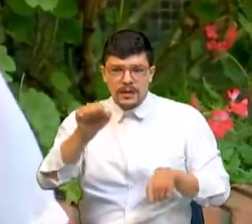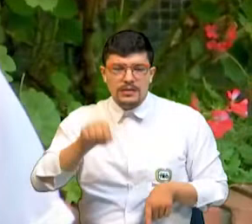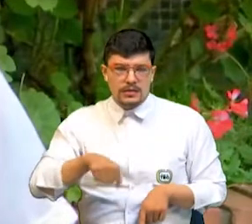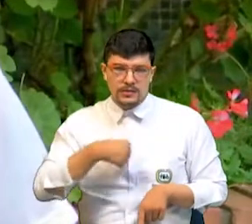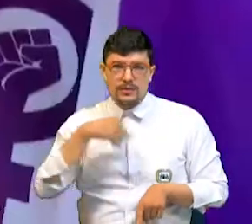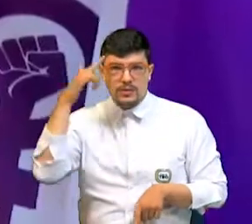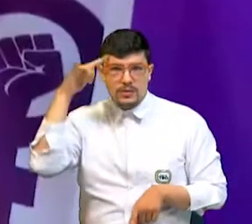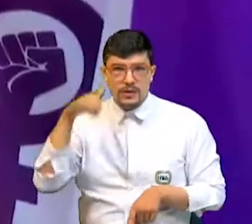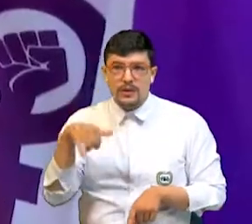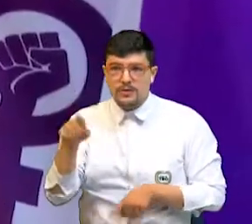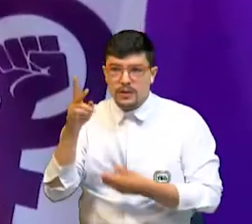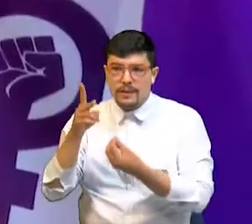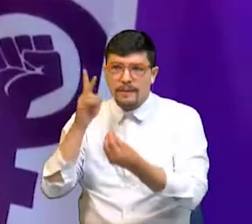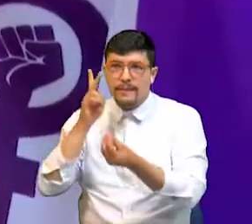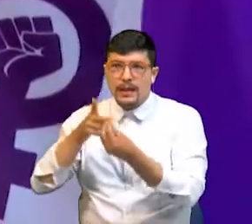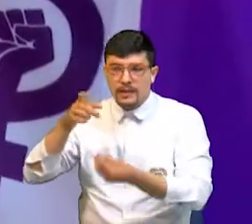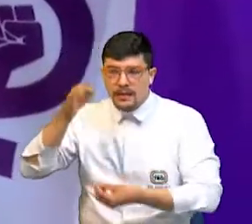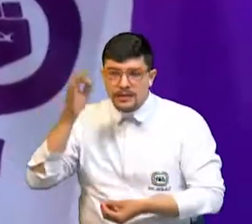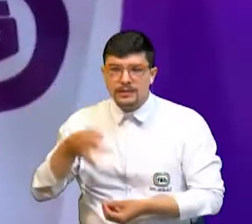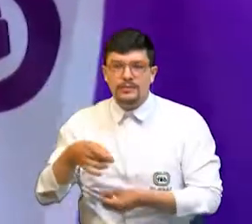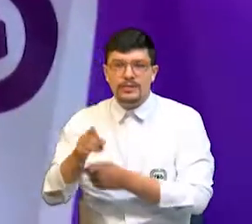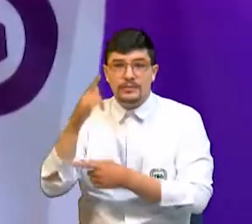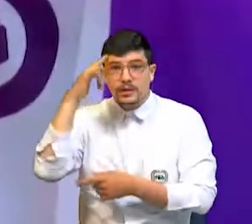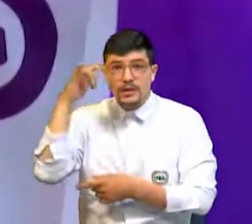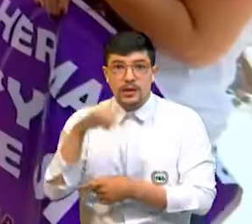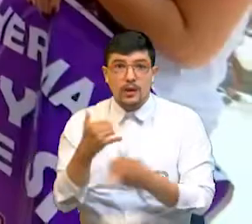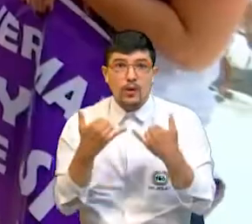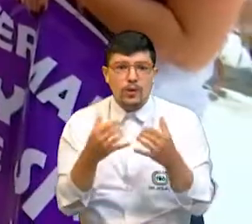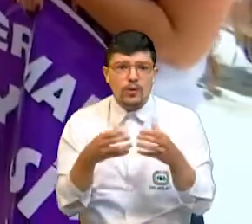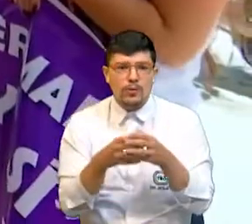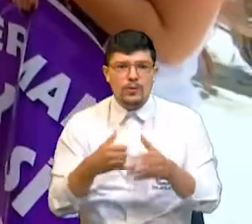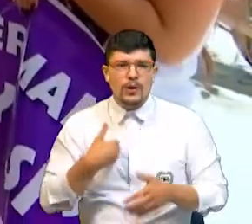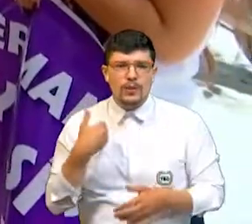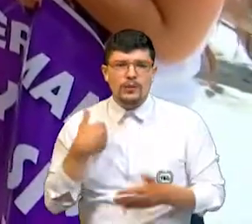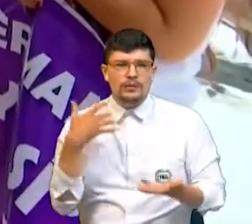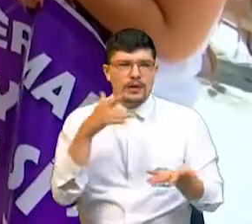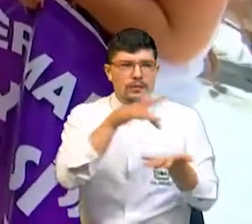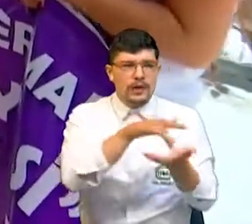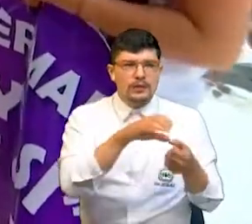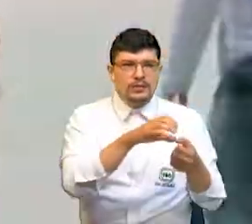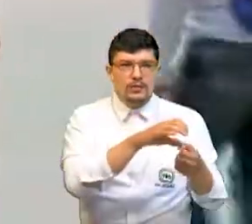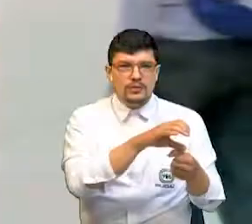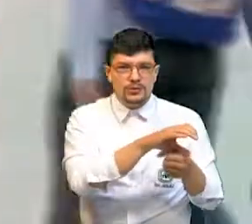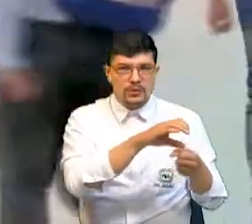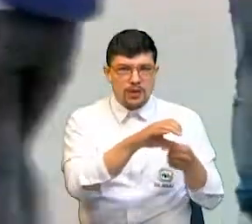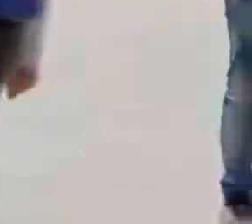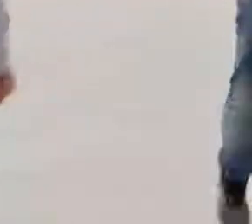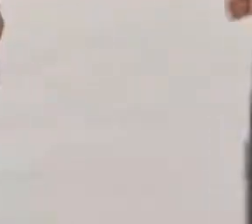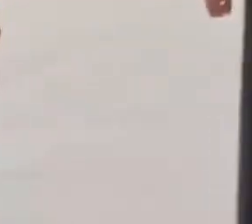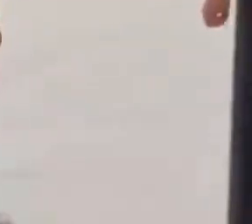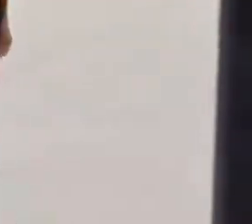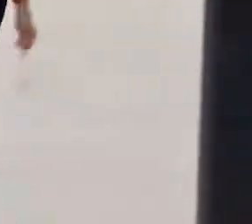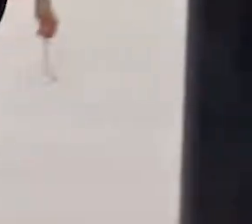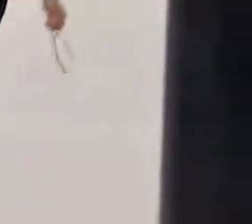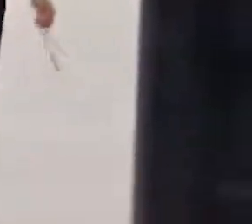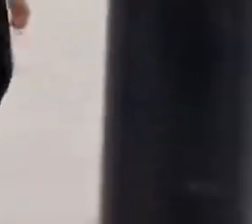víctimas siempre hay que creerles. Hoy, el grupo de jóvenes estará en Cúcuta con otras agremiaciones que defienden a las mujeres.